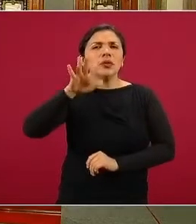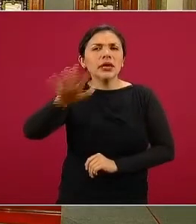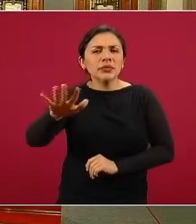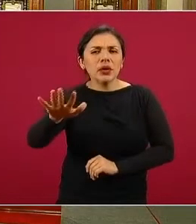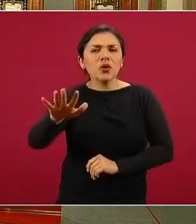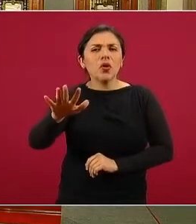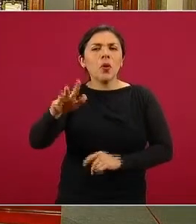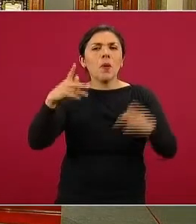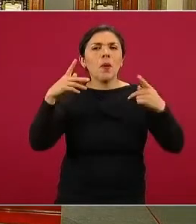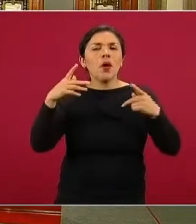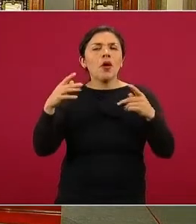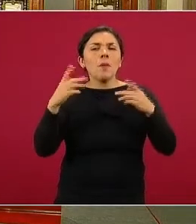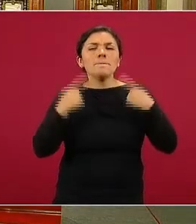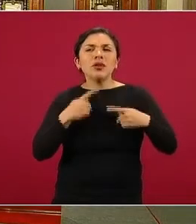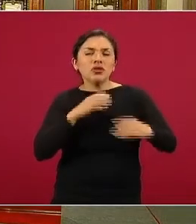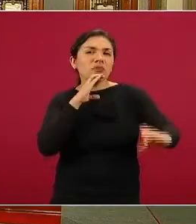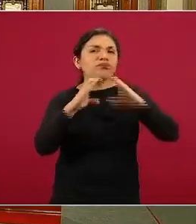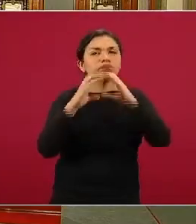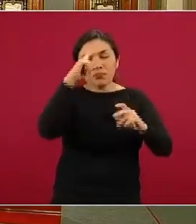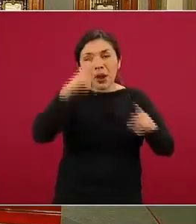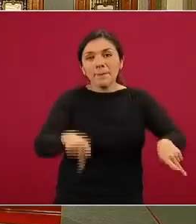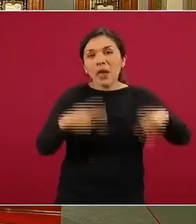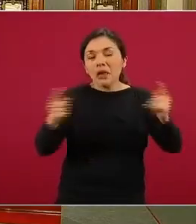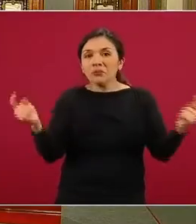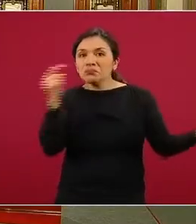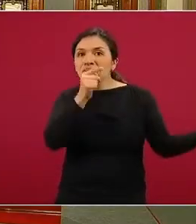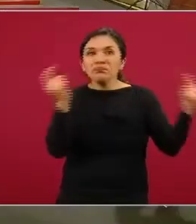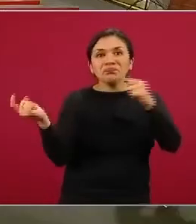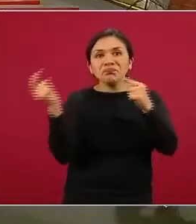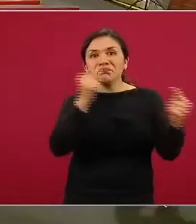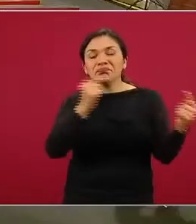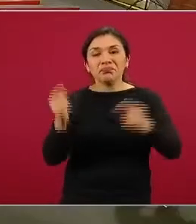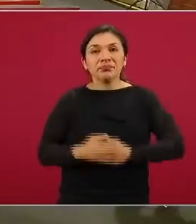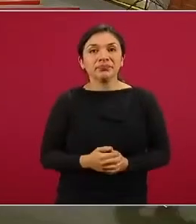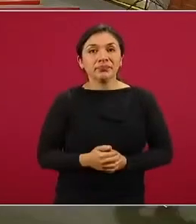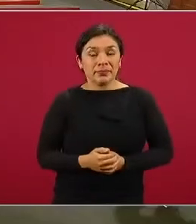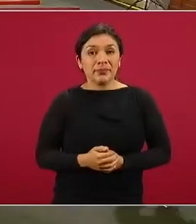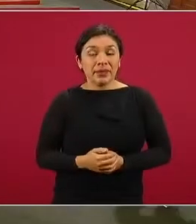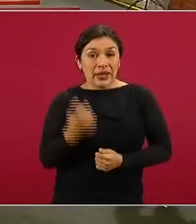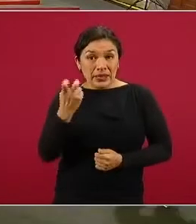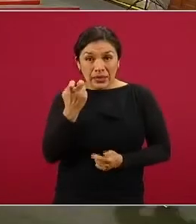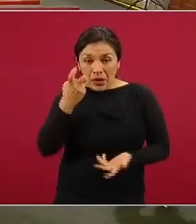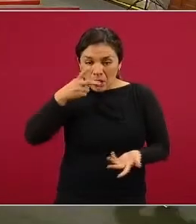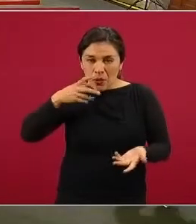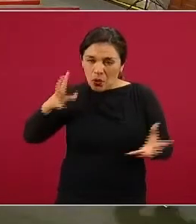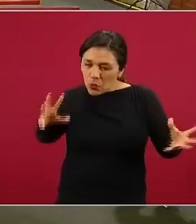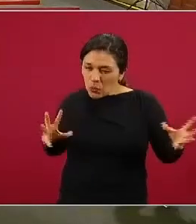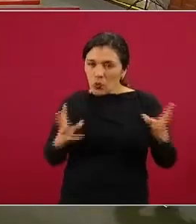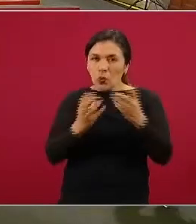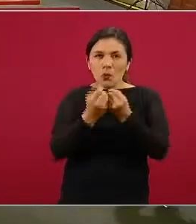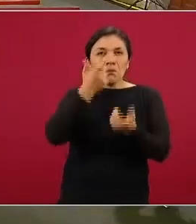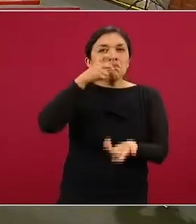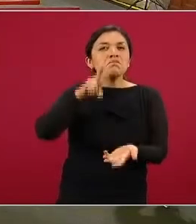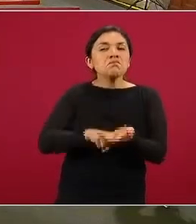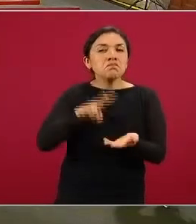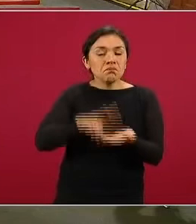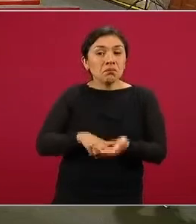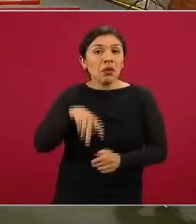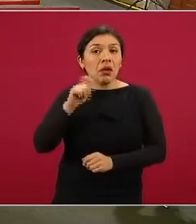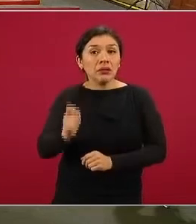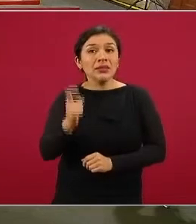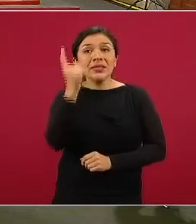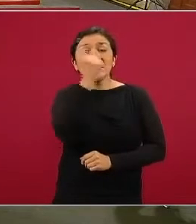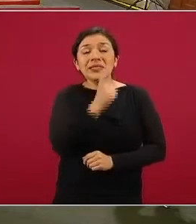88,695 interacciones comerciales entre los participantes. El monto total de las transacciones fue